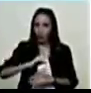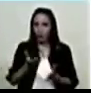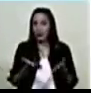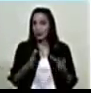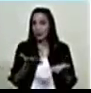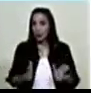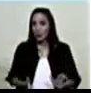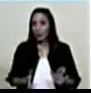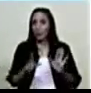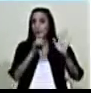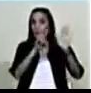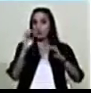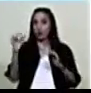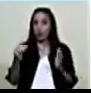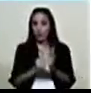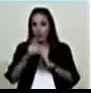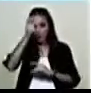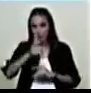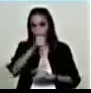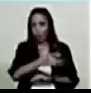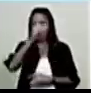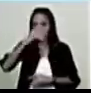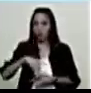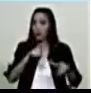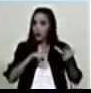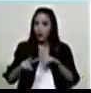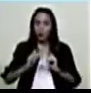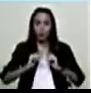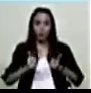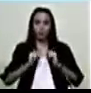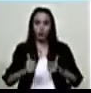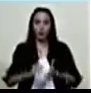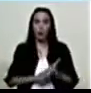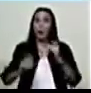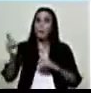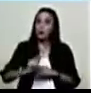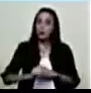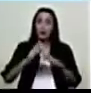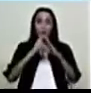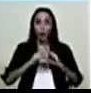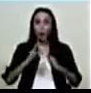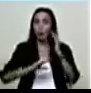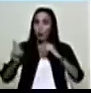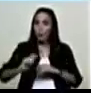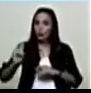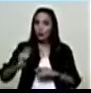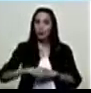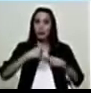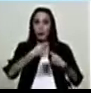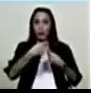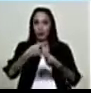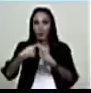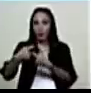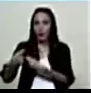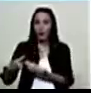más de 700.000. Y ya se empezó el depósito ya directo, que va a ser mensual todos los meses, del bono José